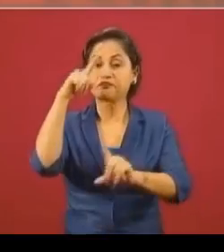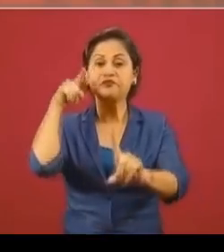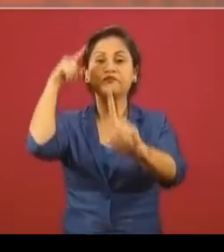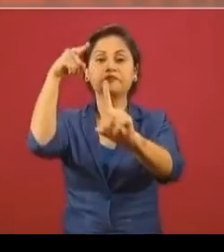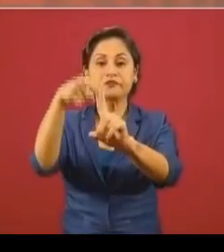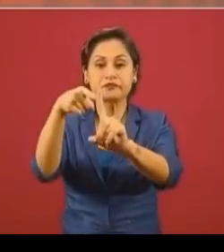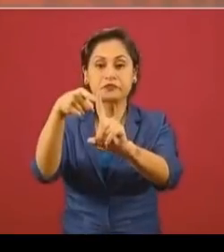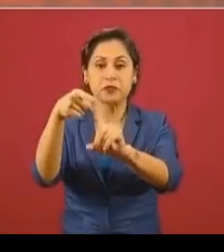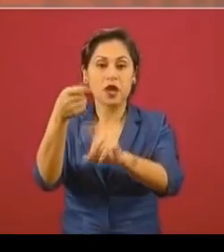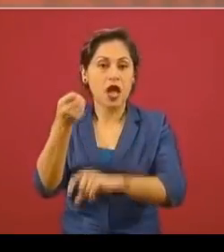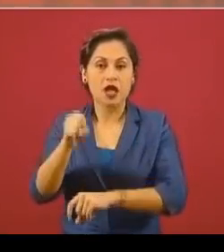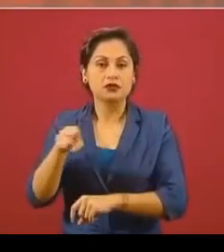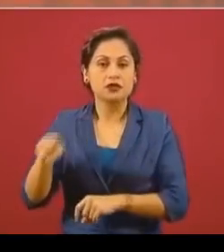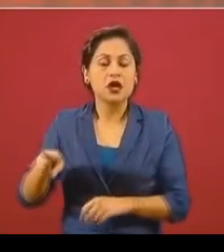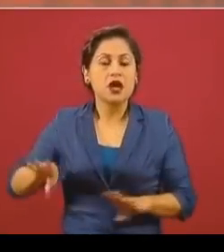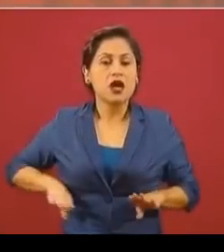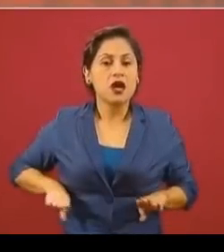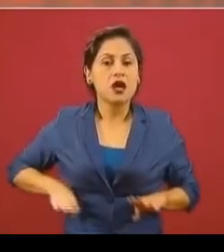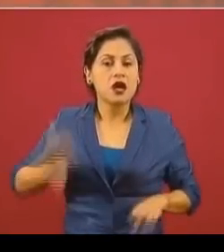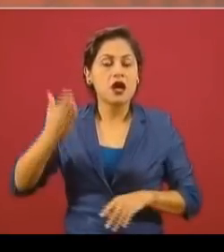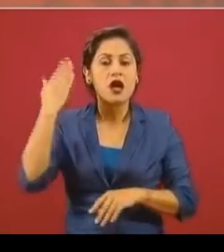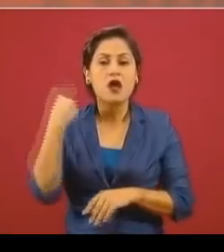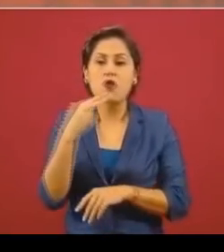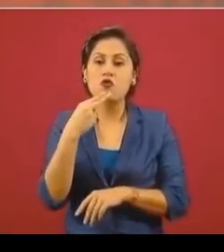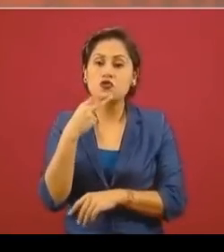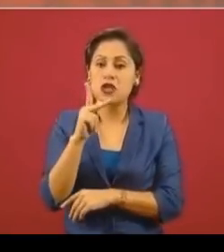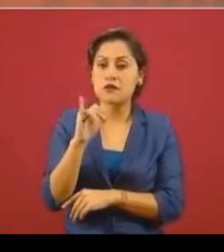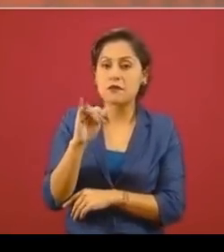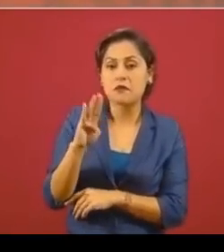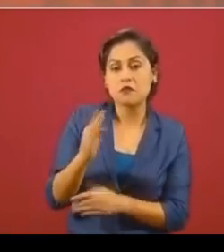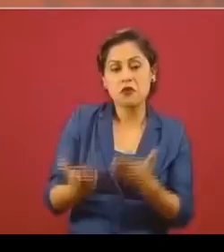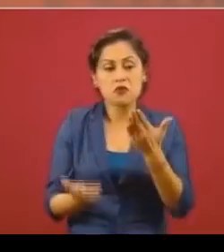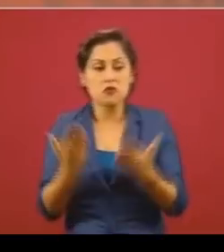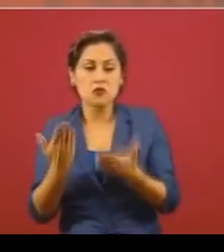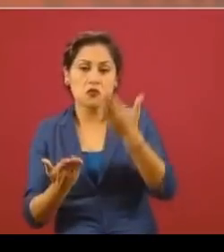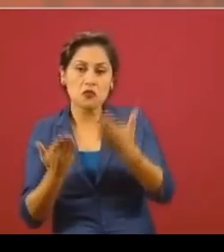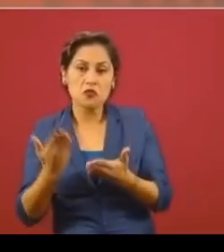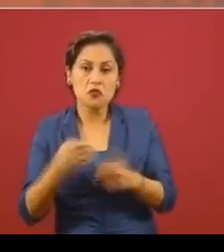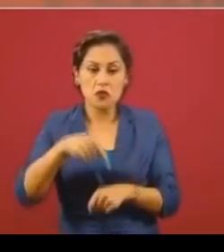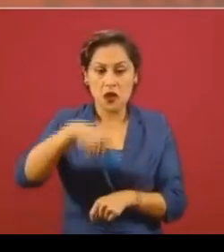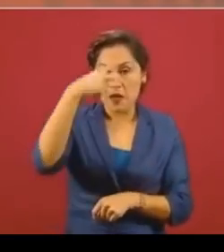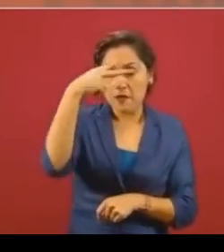para medir el desarrollo y el bienestar de México y de otros pueblos.